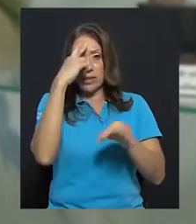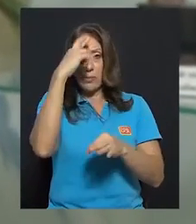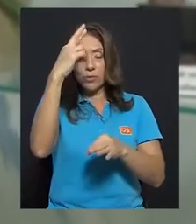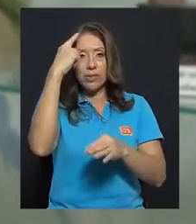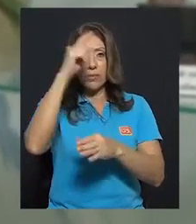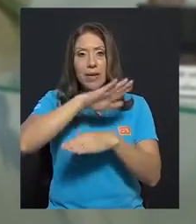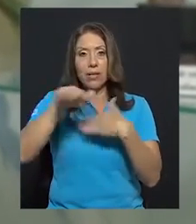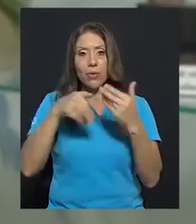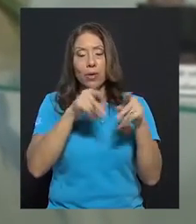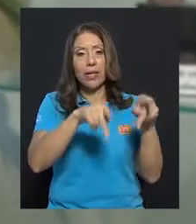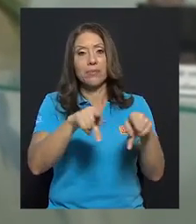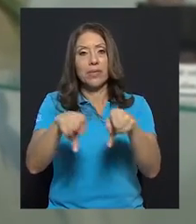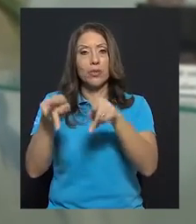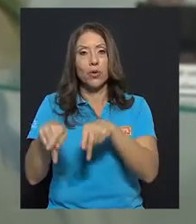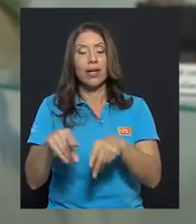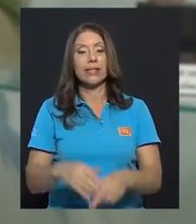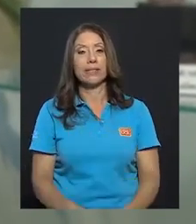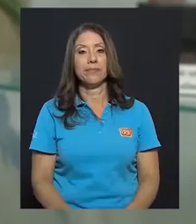personas.